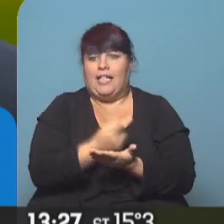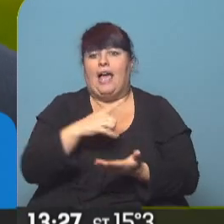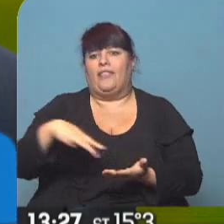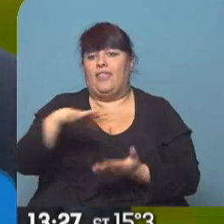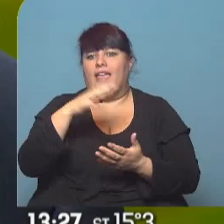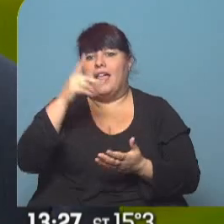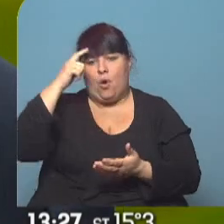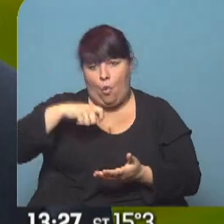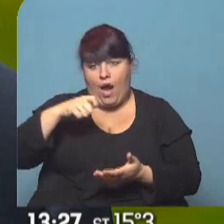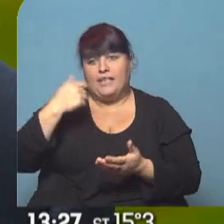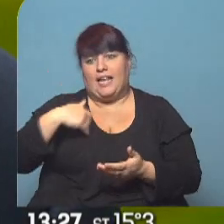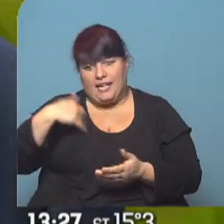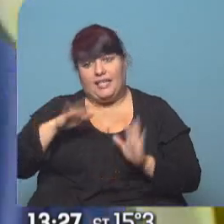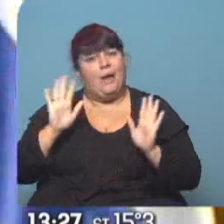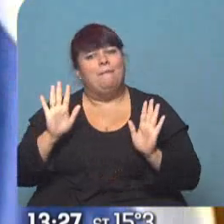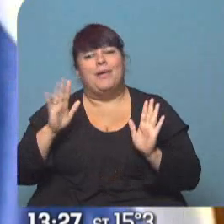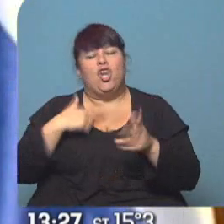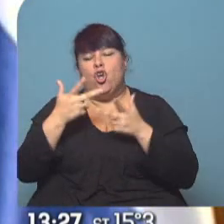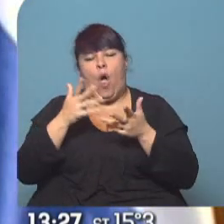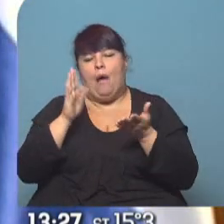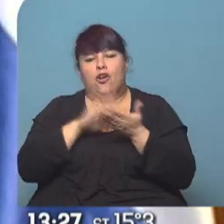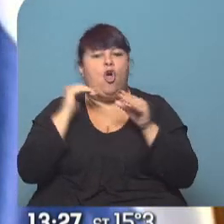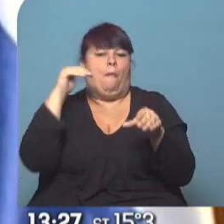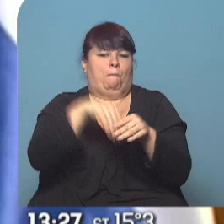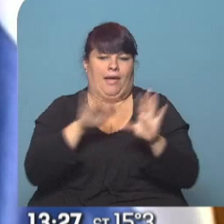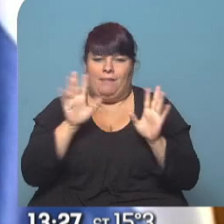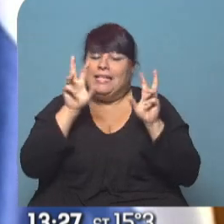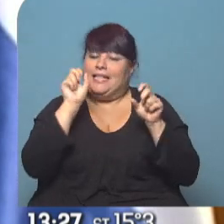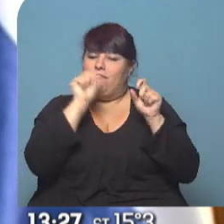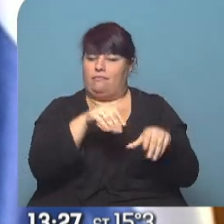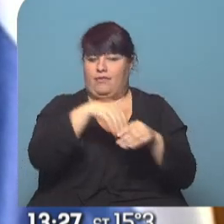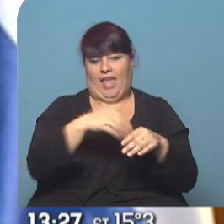sistema judiciario argentino, pero no vamos a interferir, es una cuestión interna argentina.